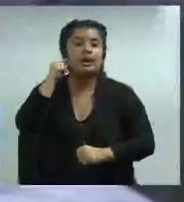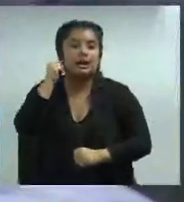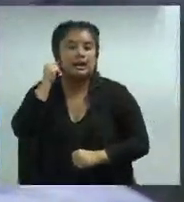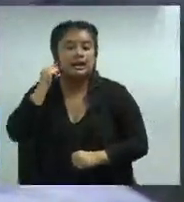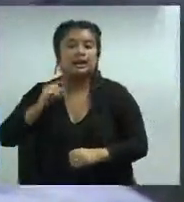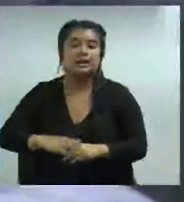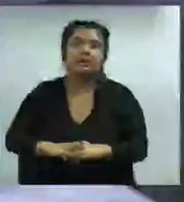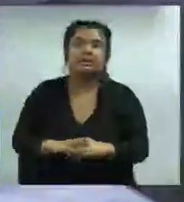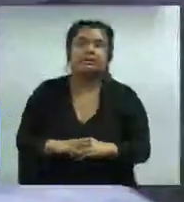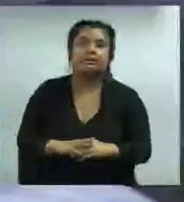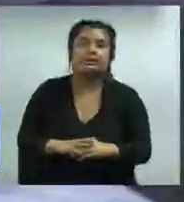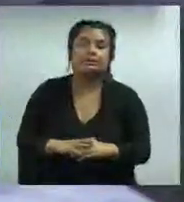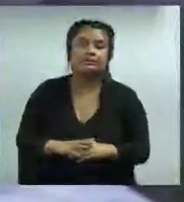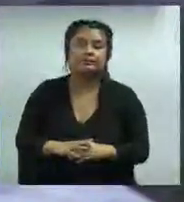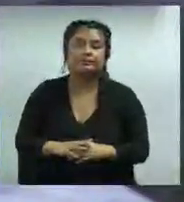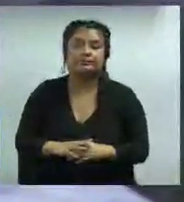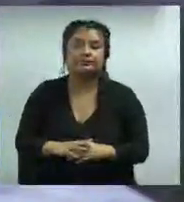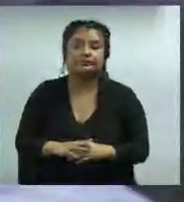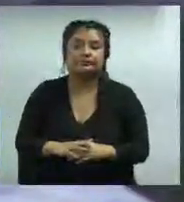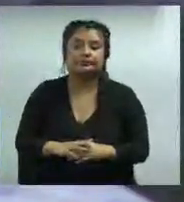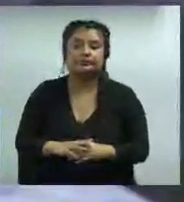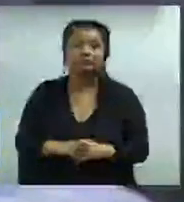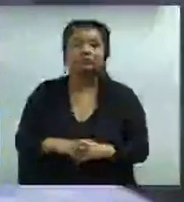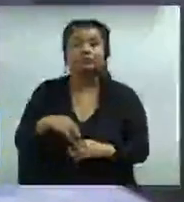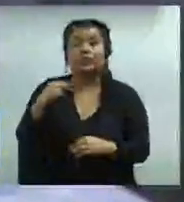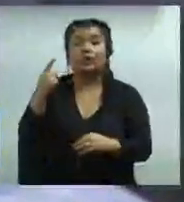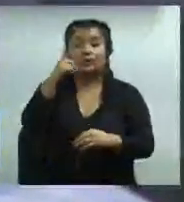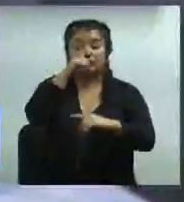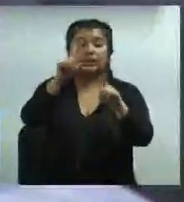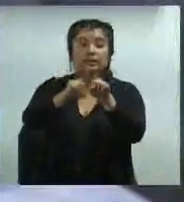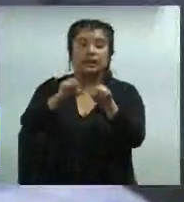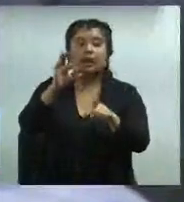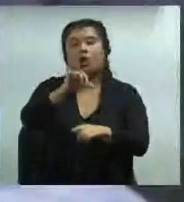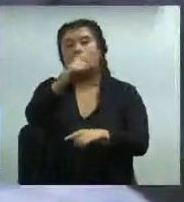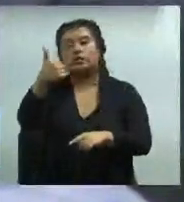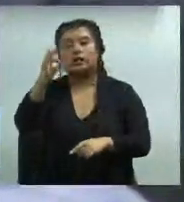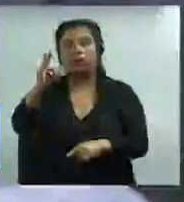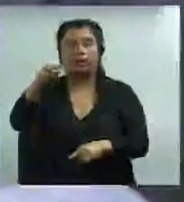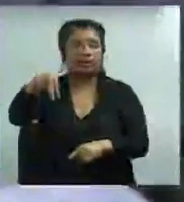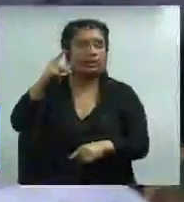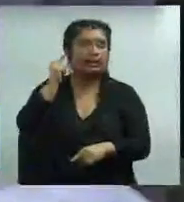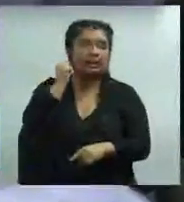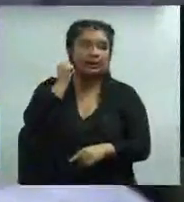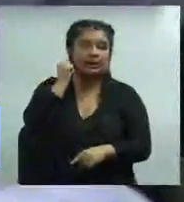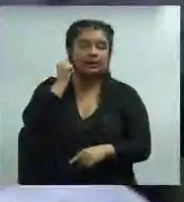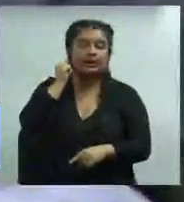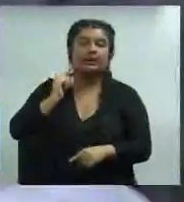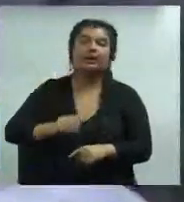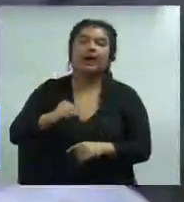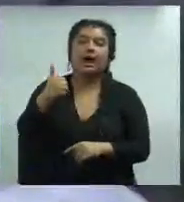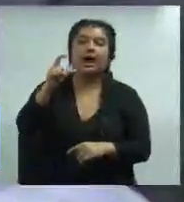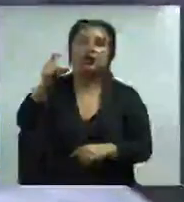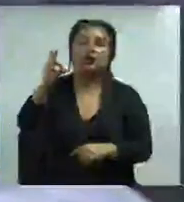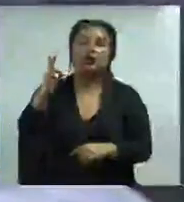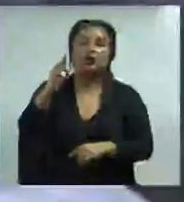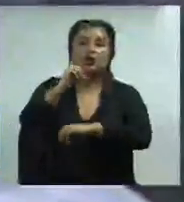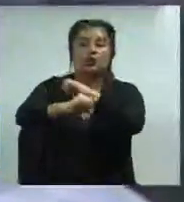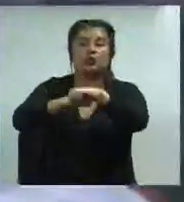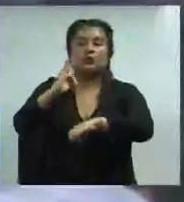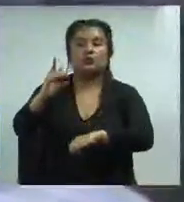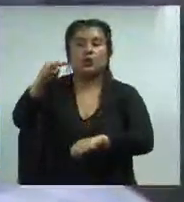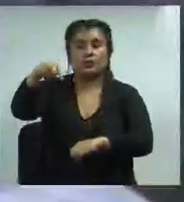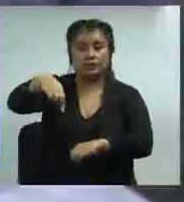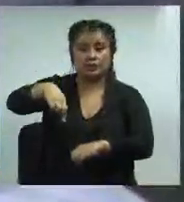llama WCS, dos otra ONG que es ACOFOP, la Asociación de